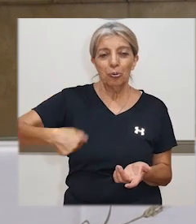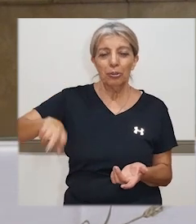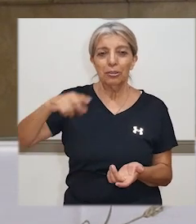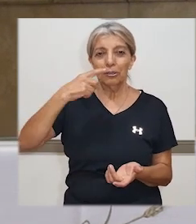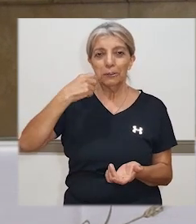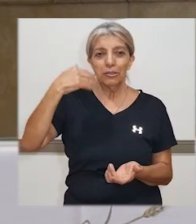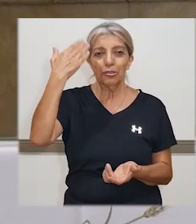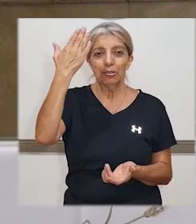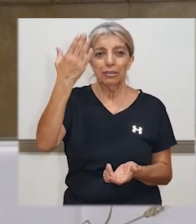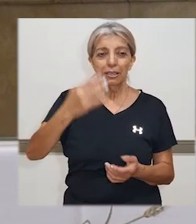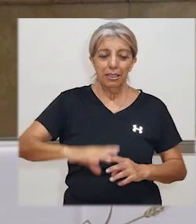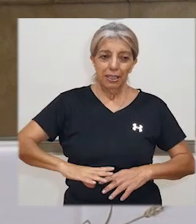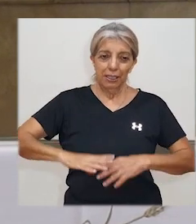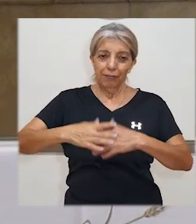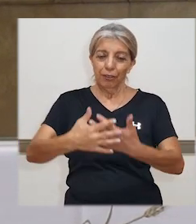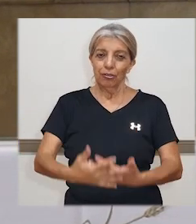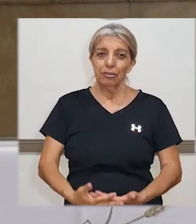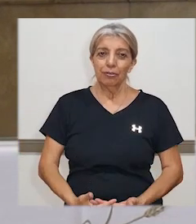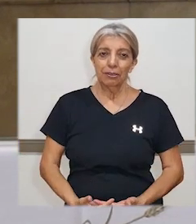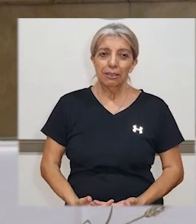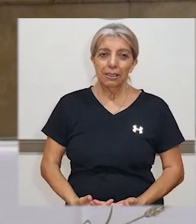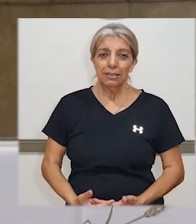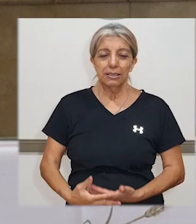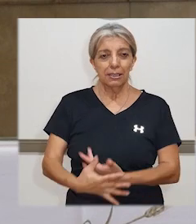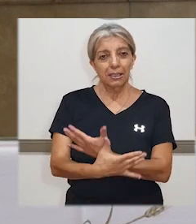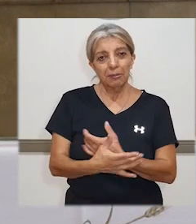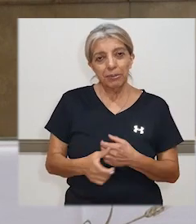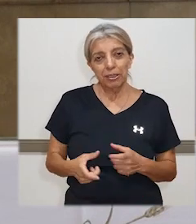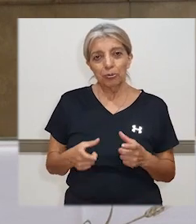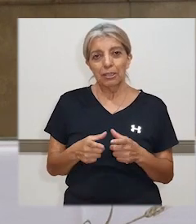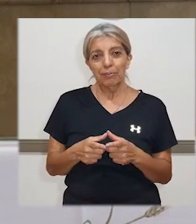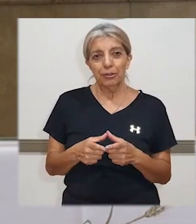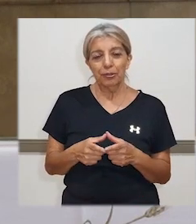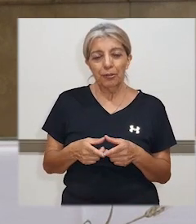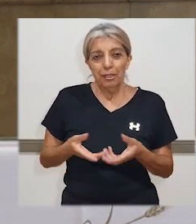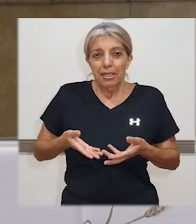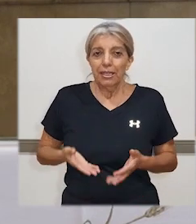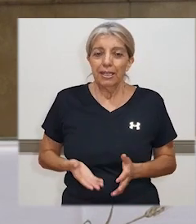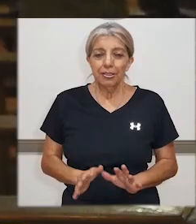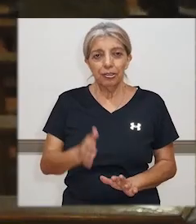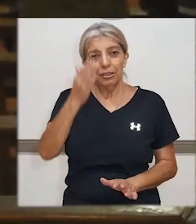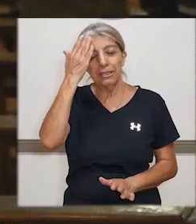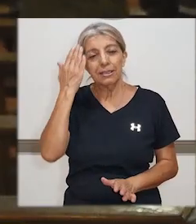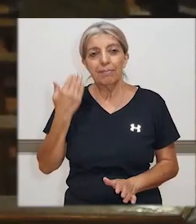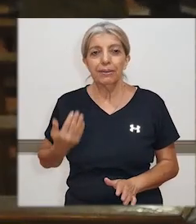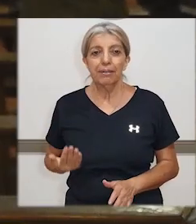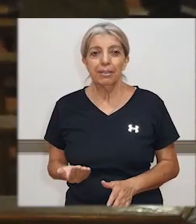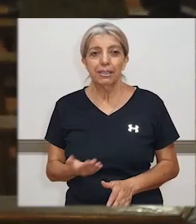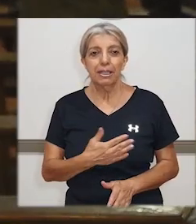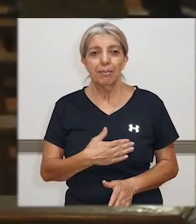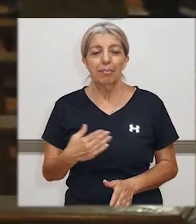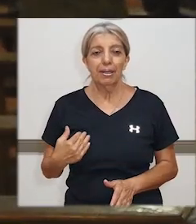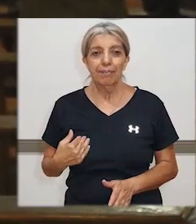Hijo, nuestro Señor, que fue concebido por obra y gracia del Espíritu Santo. Nació